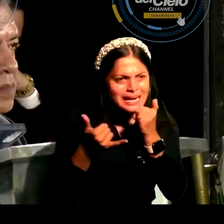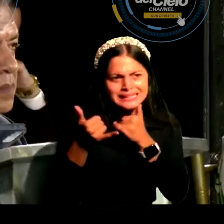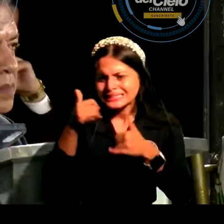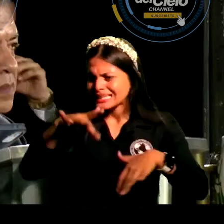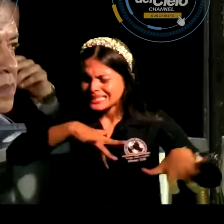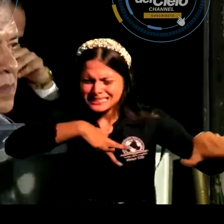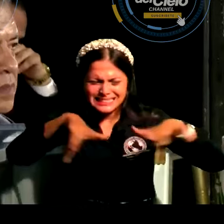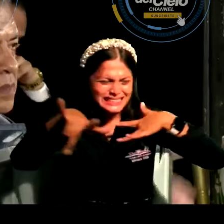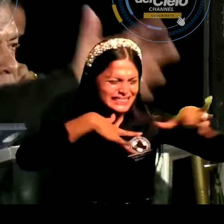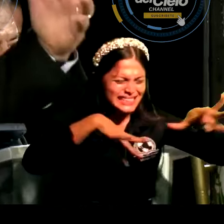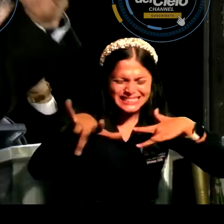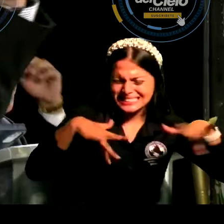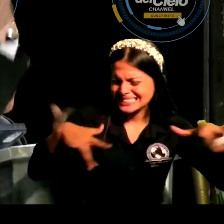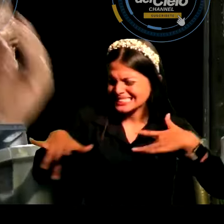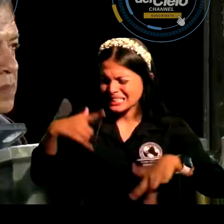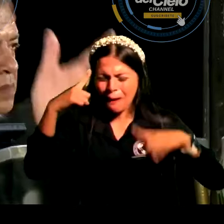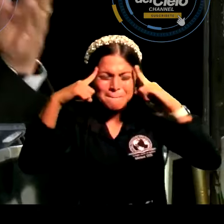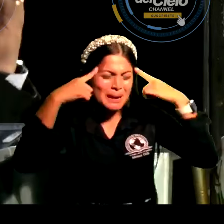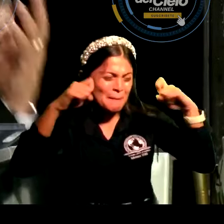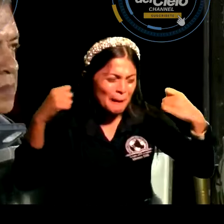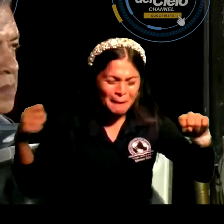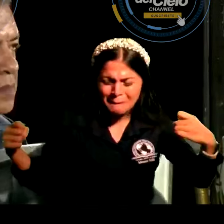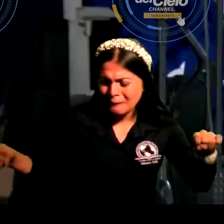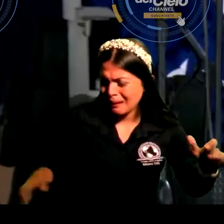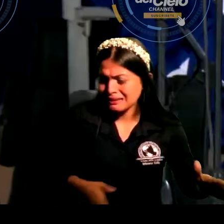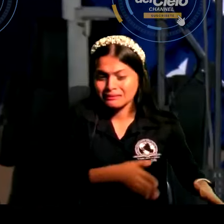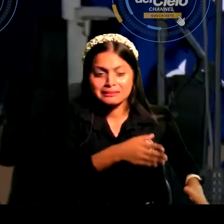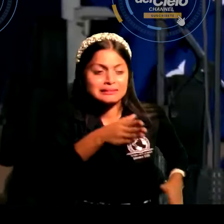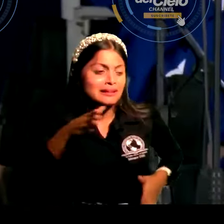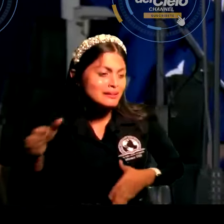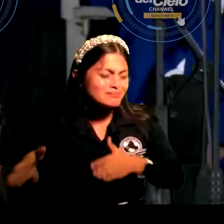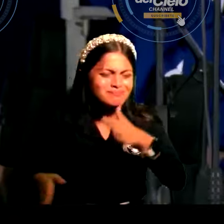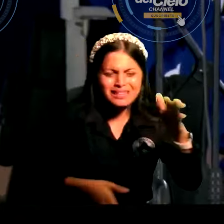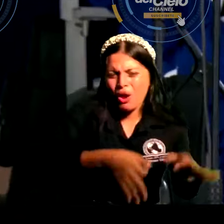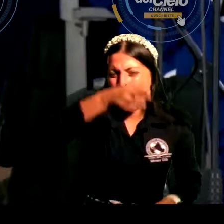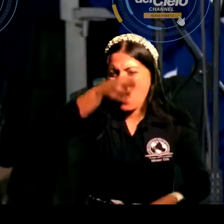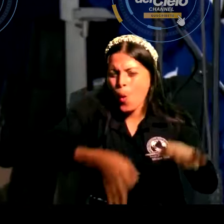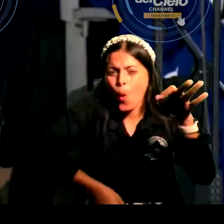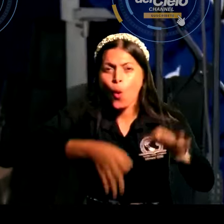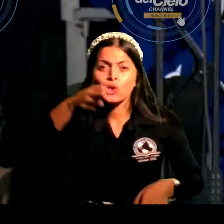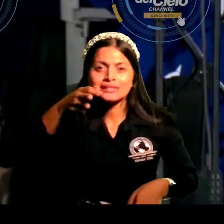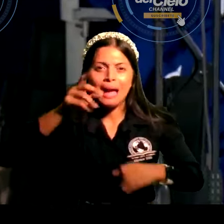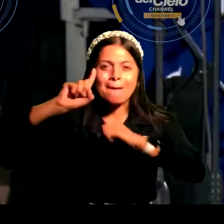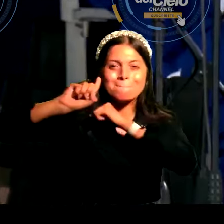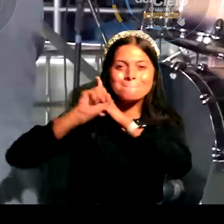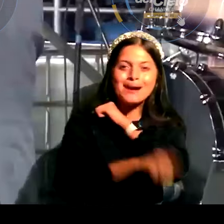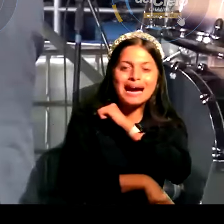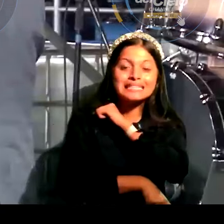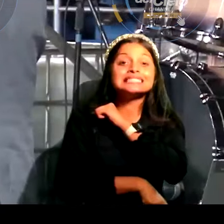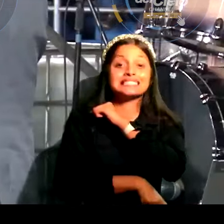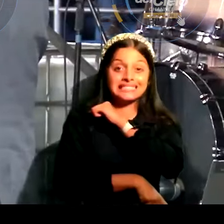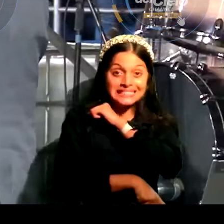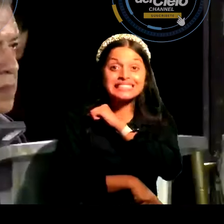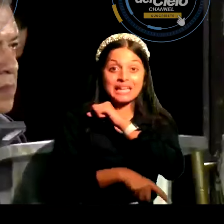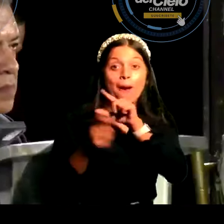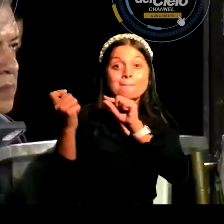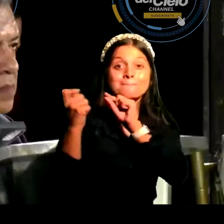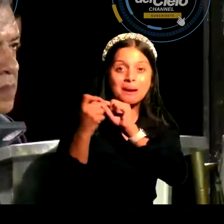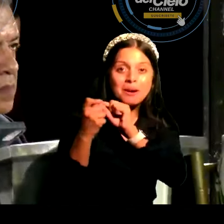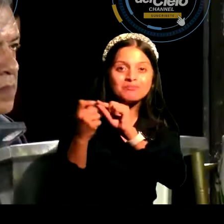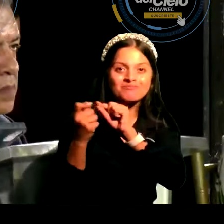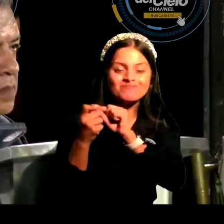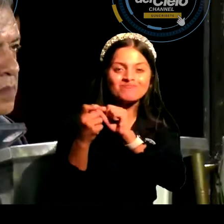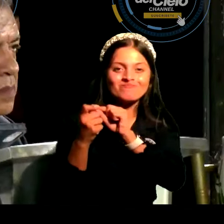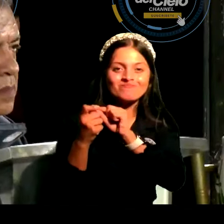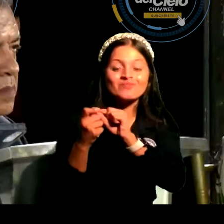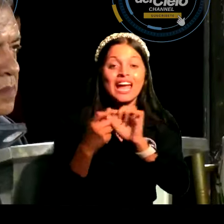totalmente depravado, camina rumbo al juicio y su castigo se avecina. Eso dice